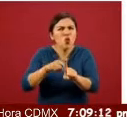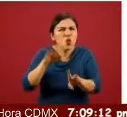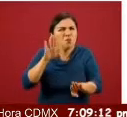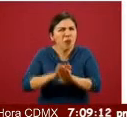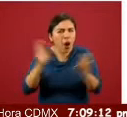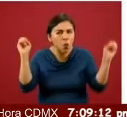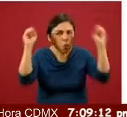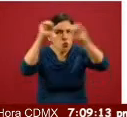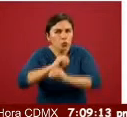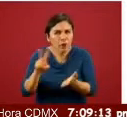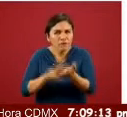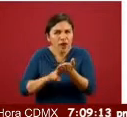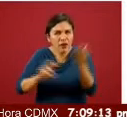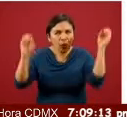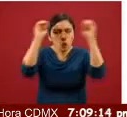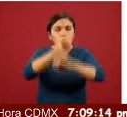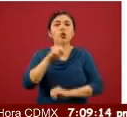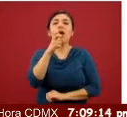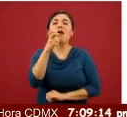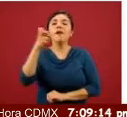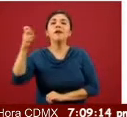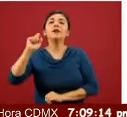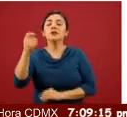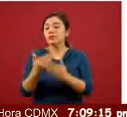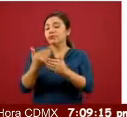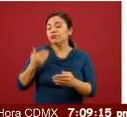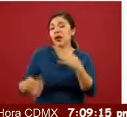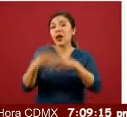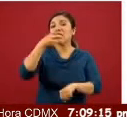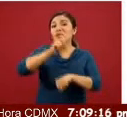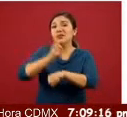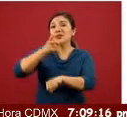más oscuros son los que en los últimos 14 días